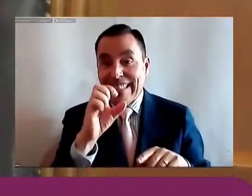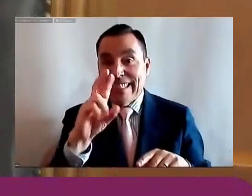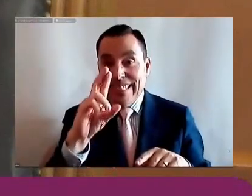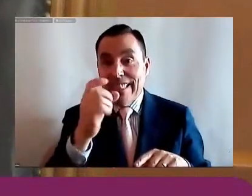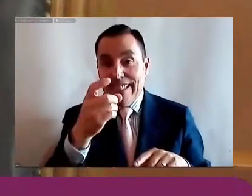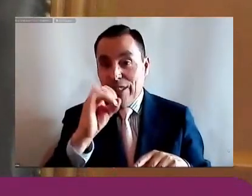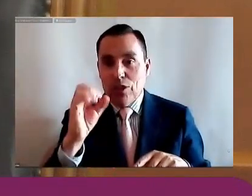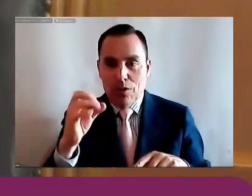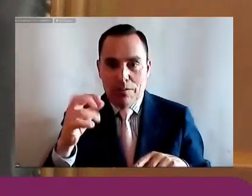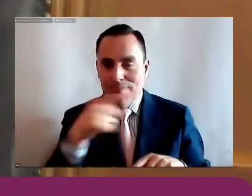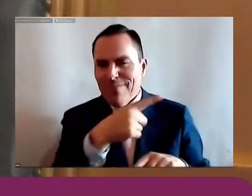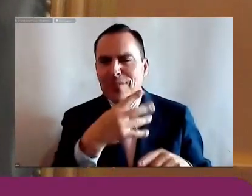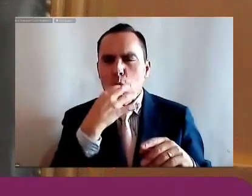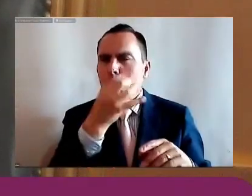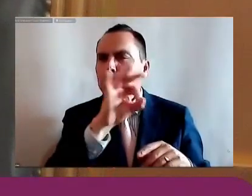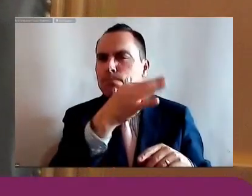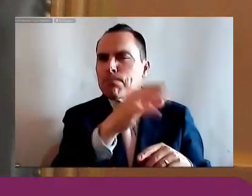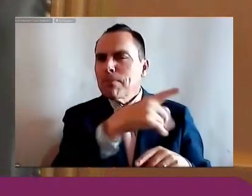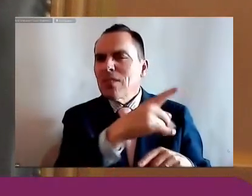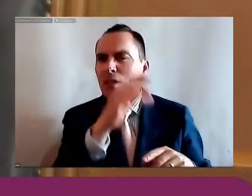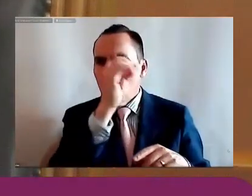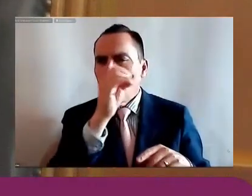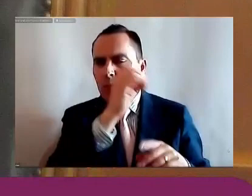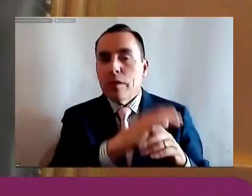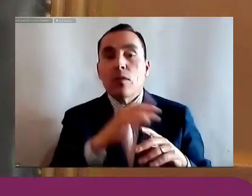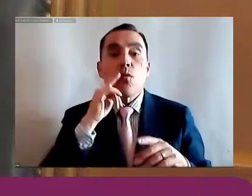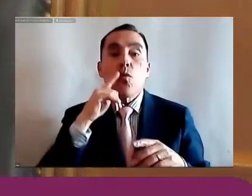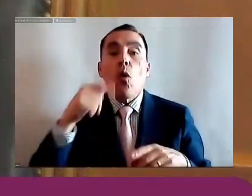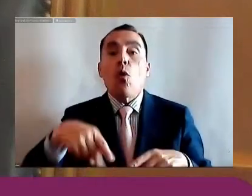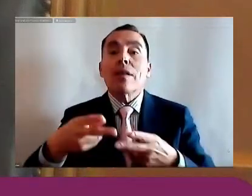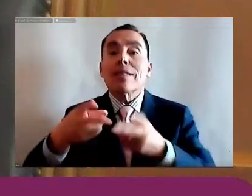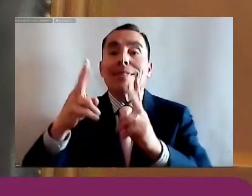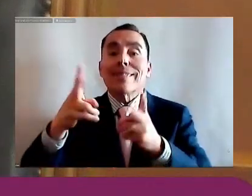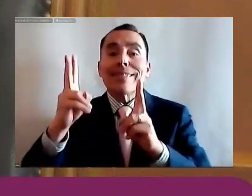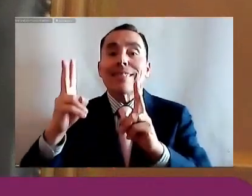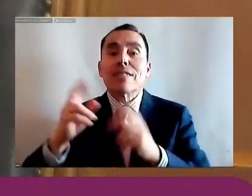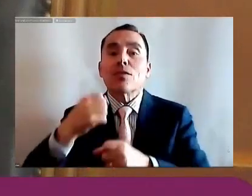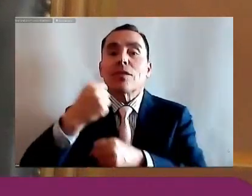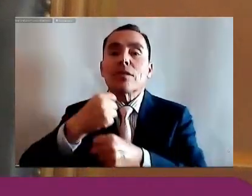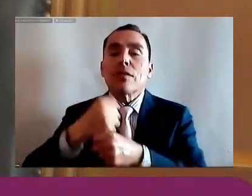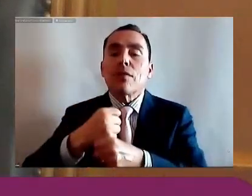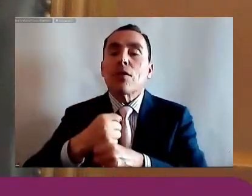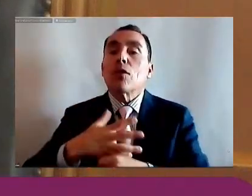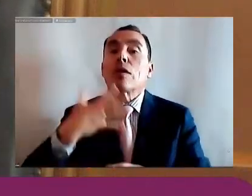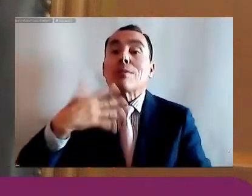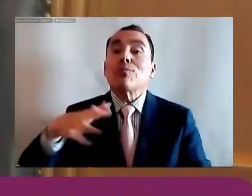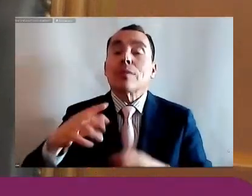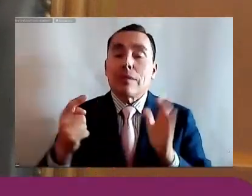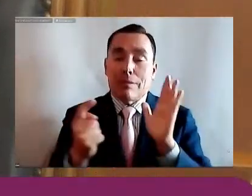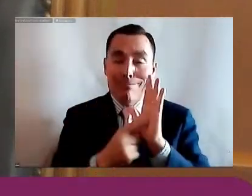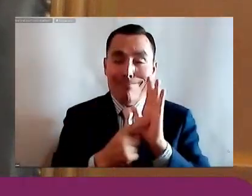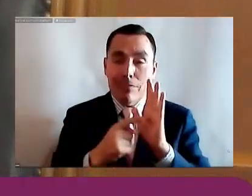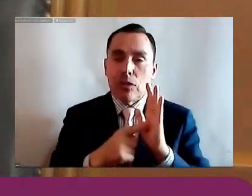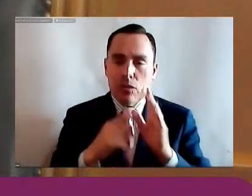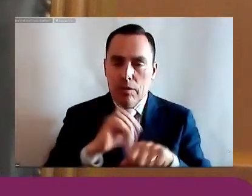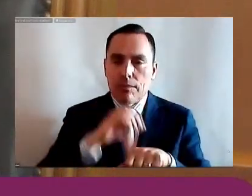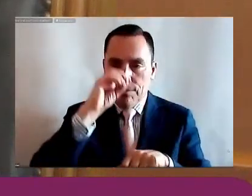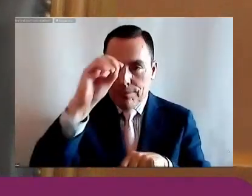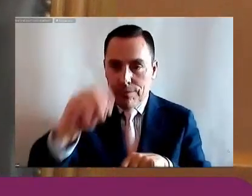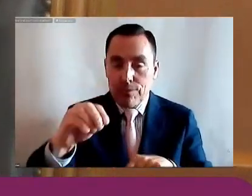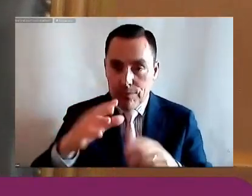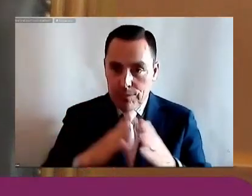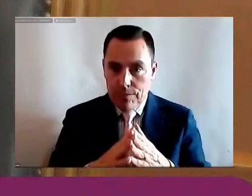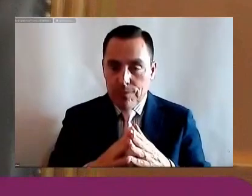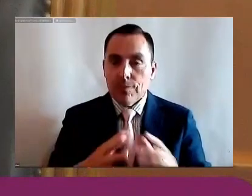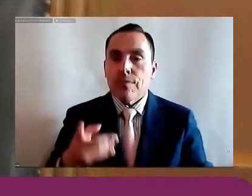porque el derecho del trabajo, pues para hacer algunos apuntes que me parece que son interesantes a propósito de esta idea